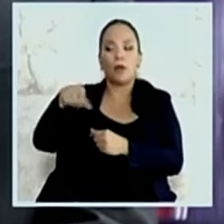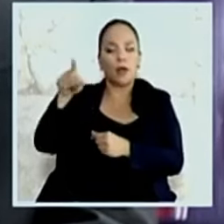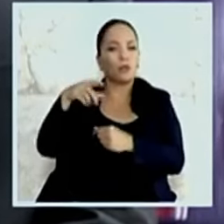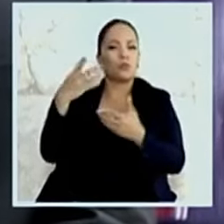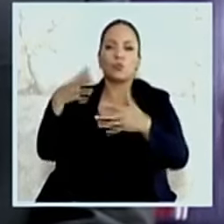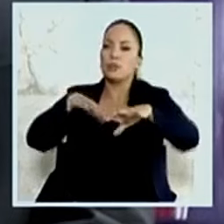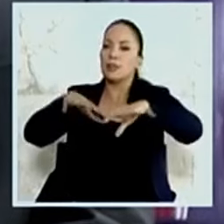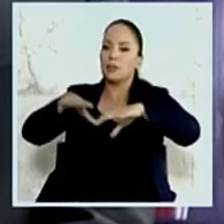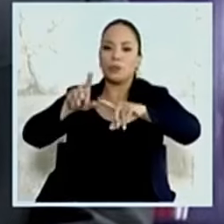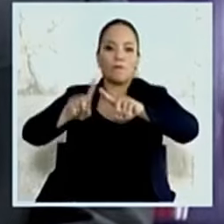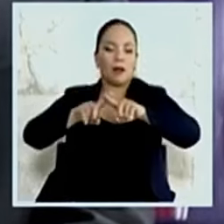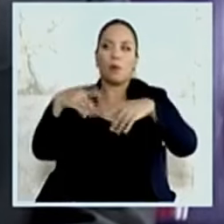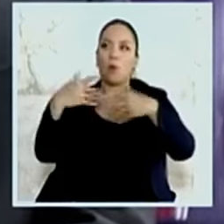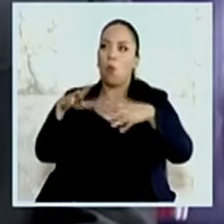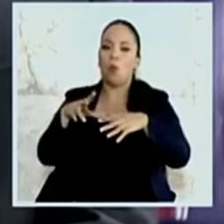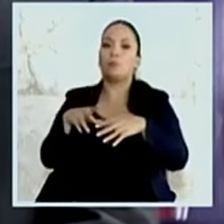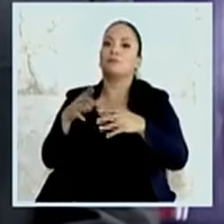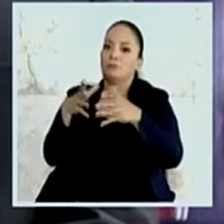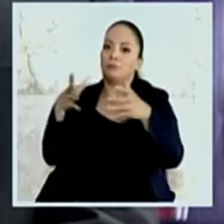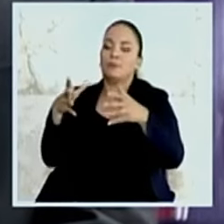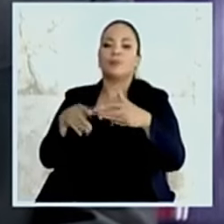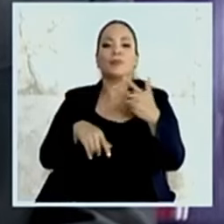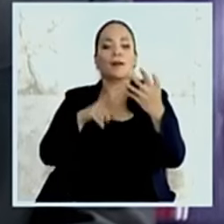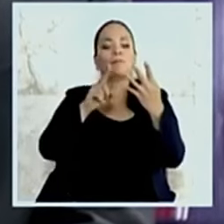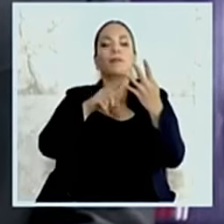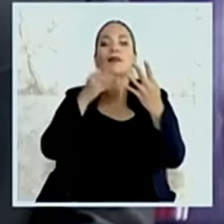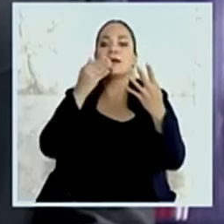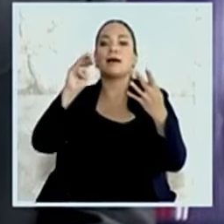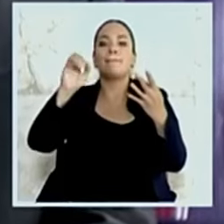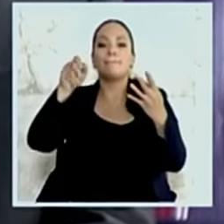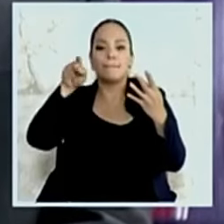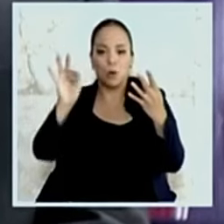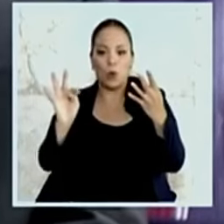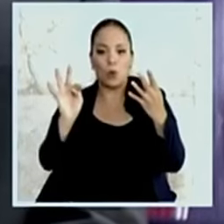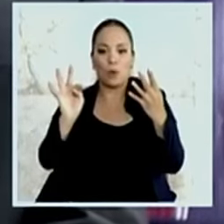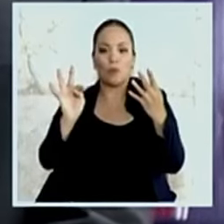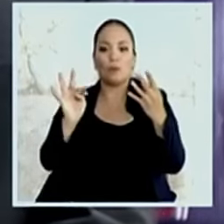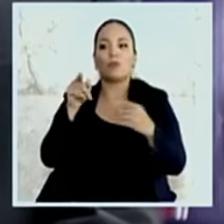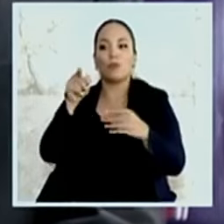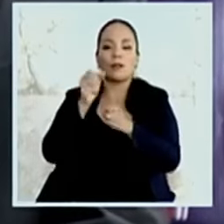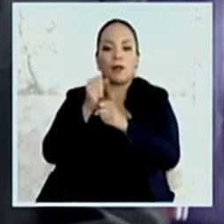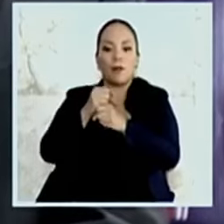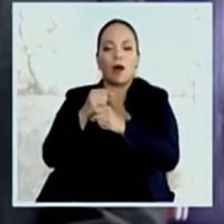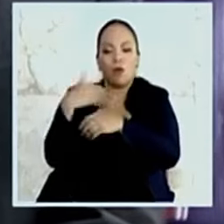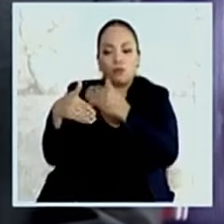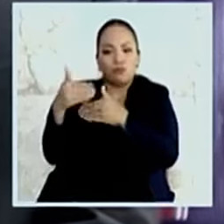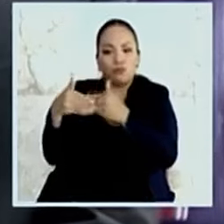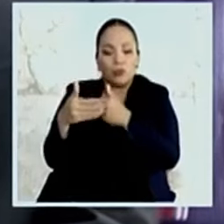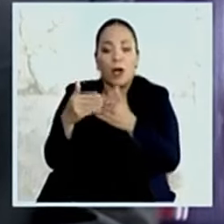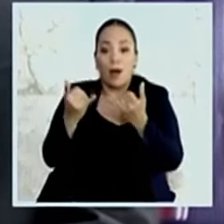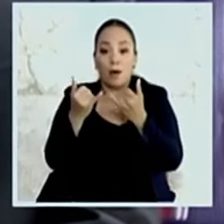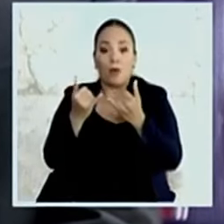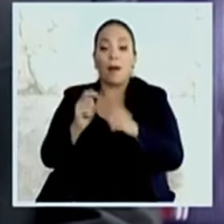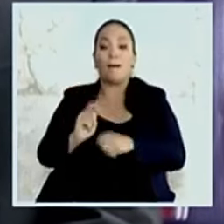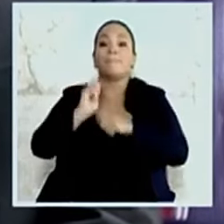menor. Agradecerle también a Hacienda en su momento, porque las acciones hechas no son logros